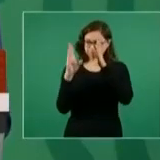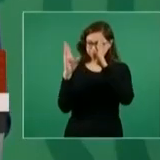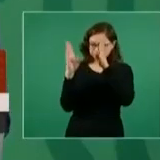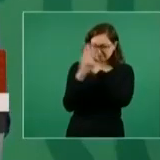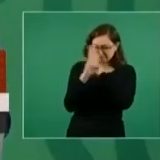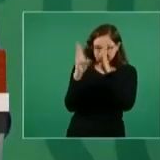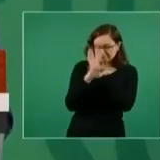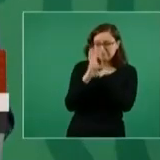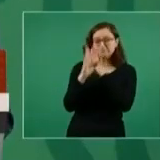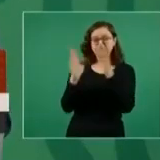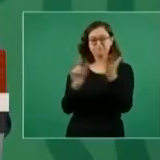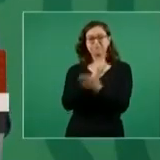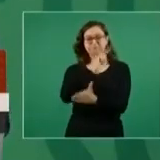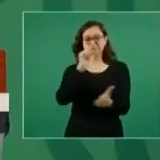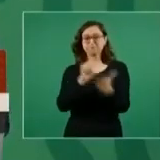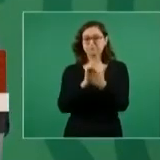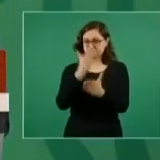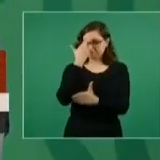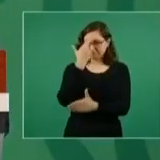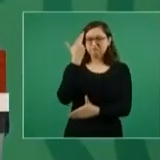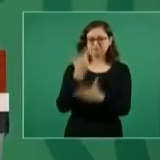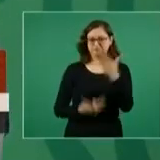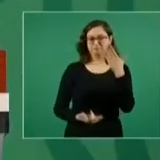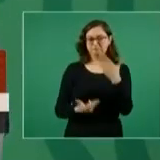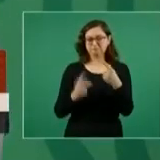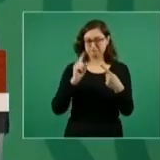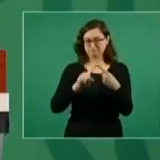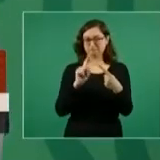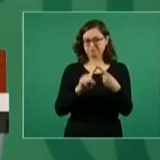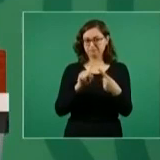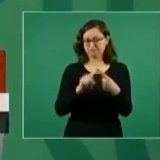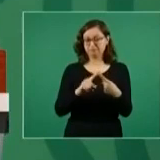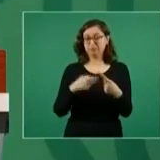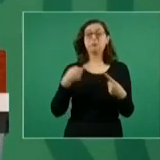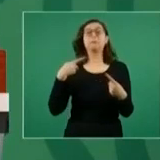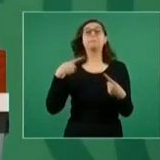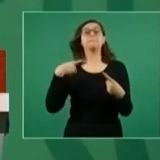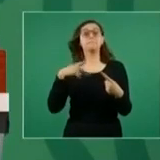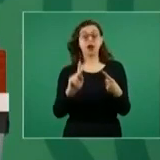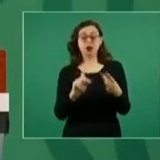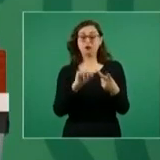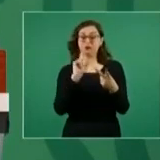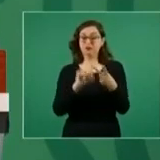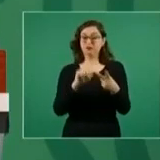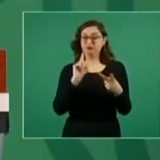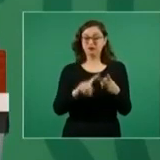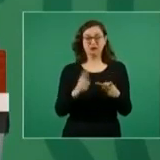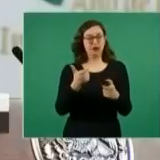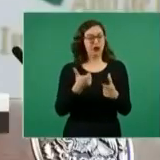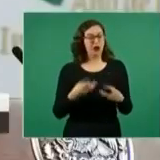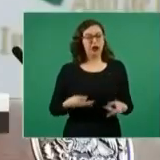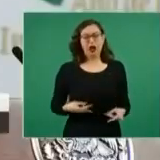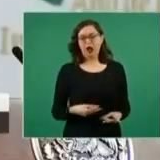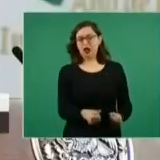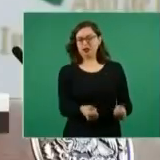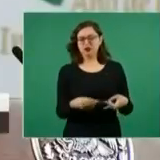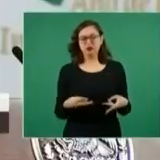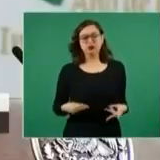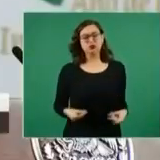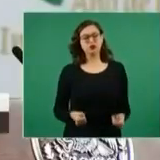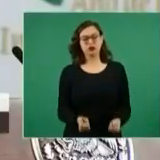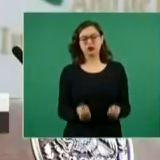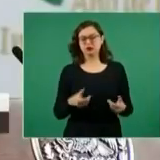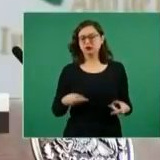está yo muy asoleado de la cara y de acá, ¿no? Tenía cuerpo como de cuija. Un poco de color burócrata, pero exacto. A ver. Los